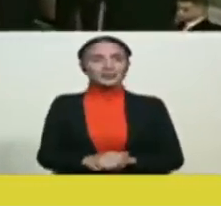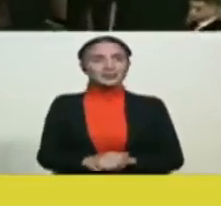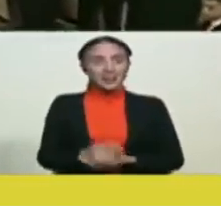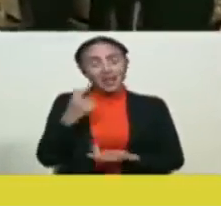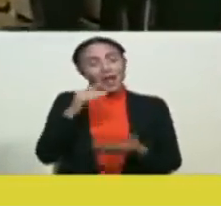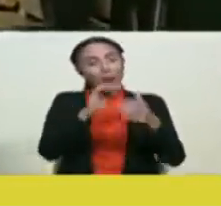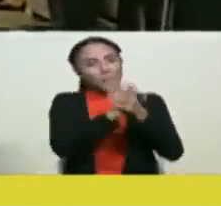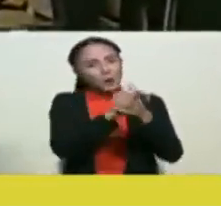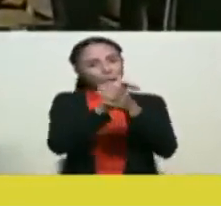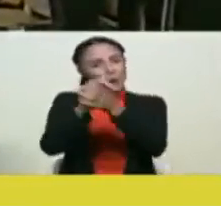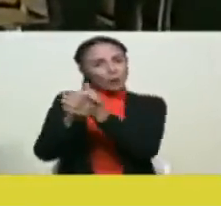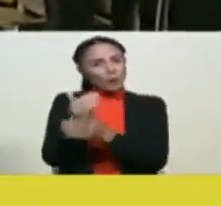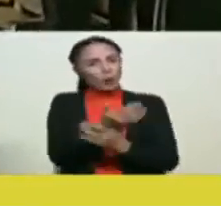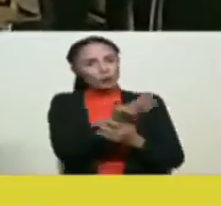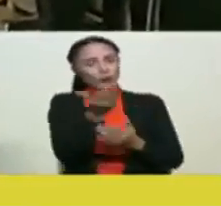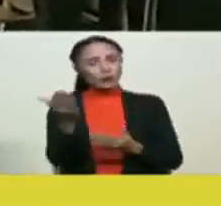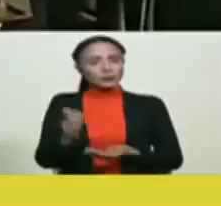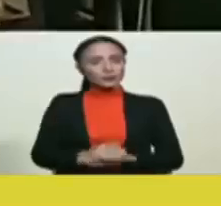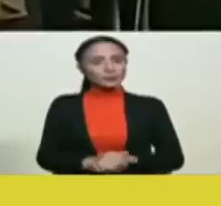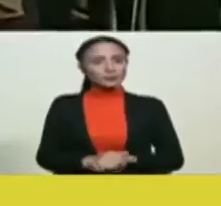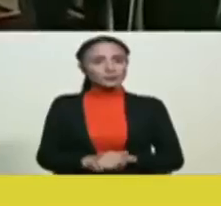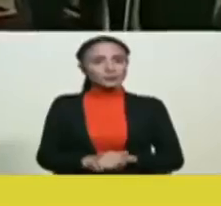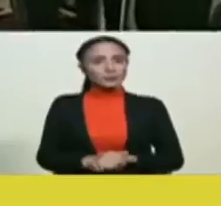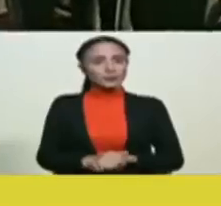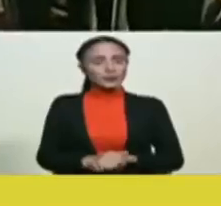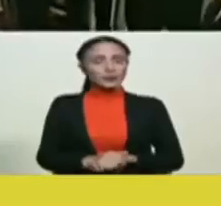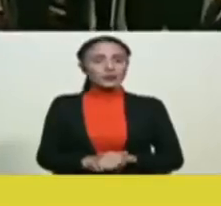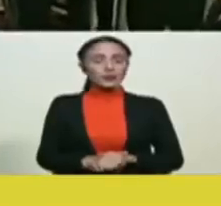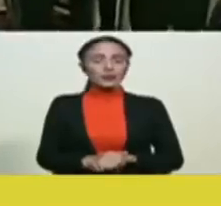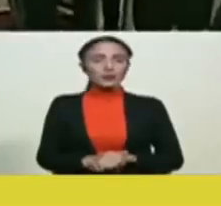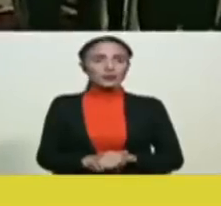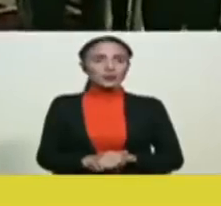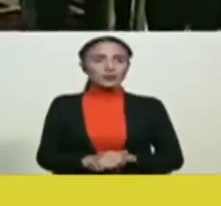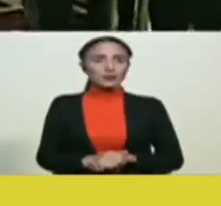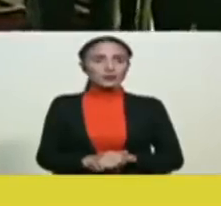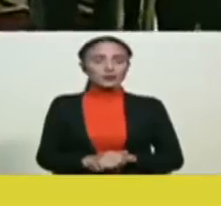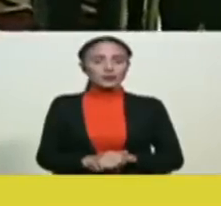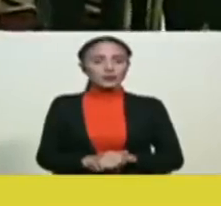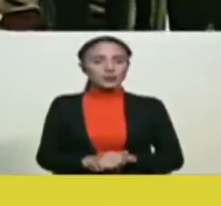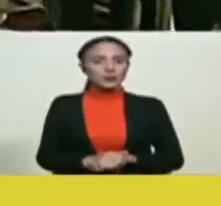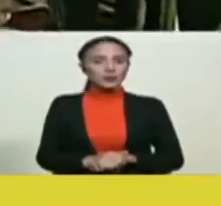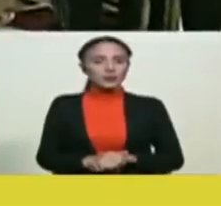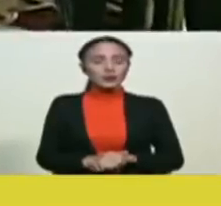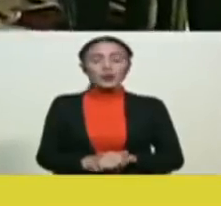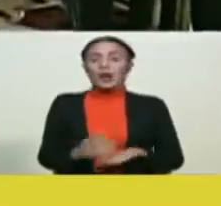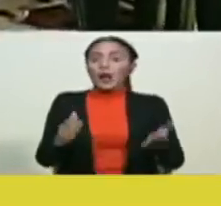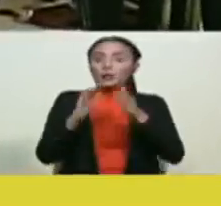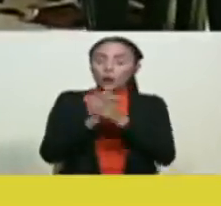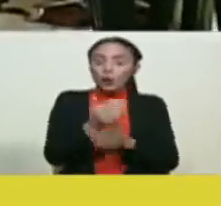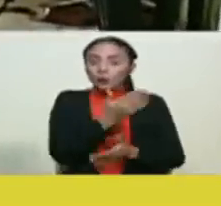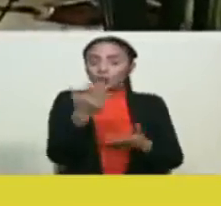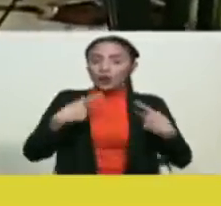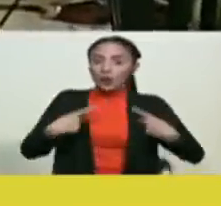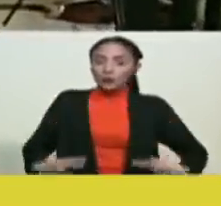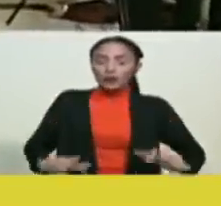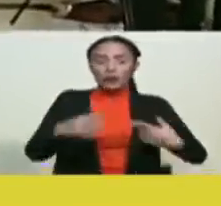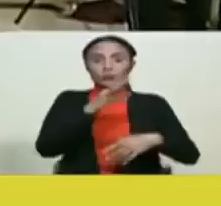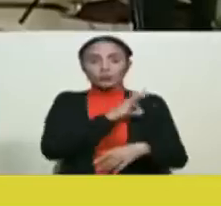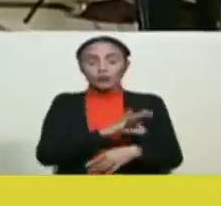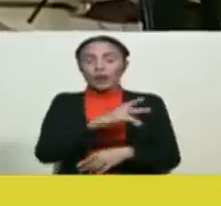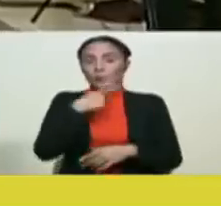compañera que con la misma fuerza que hemos logrado avanzar en todas las más áreas de la vida social política